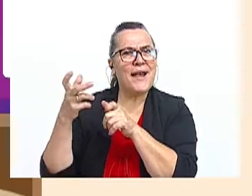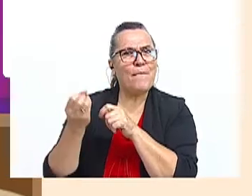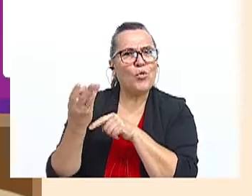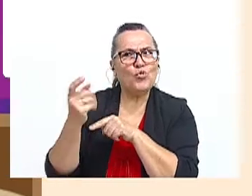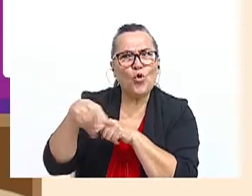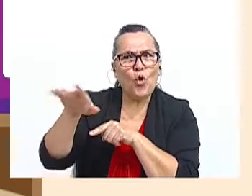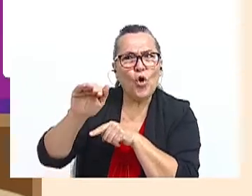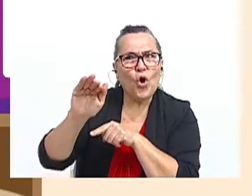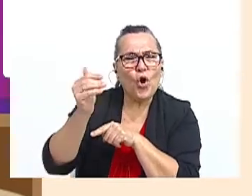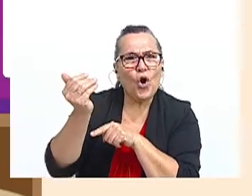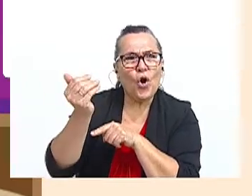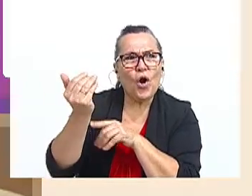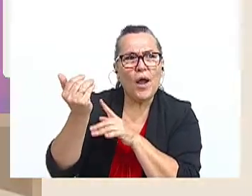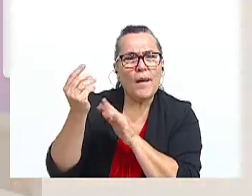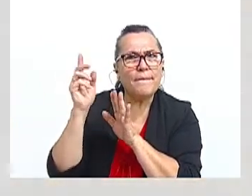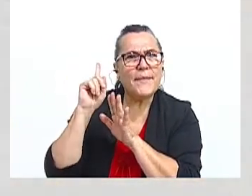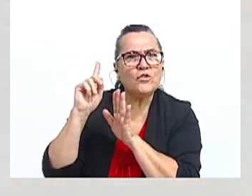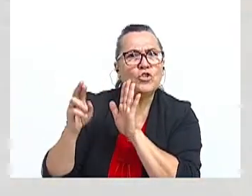productor, que va a sonar el timbre?